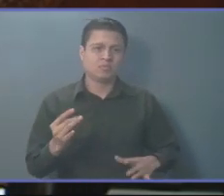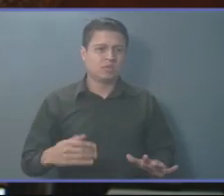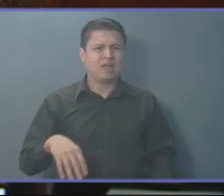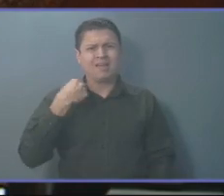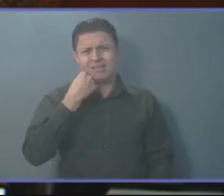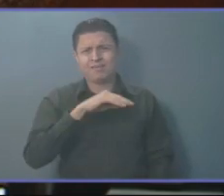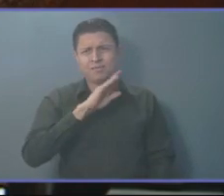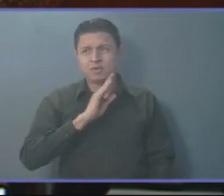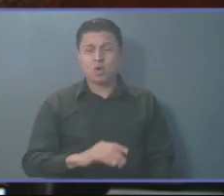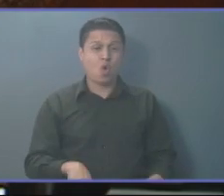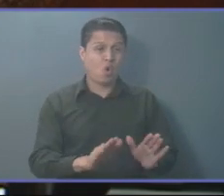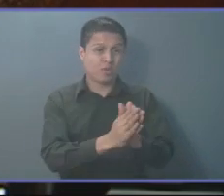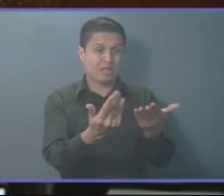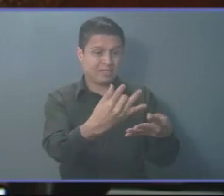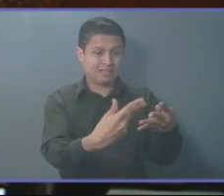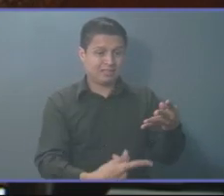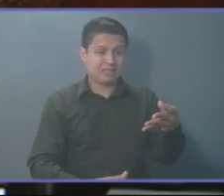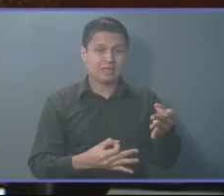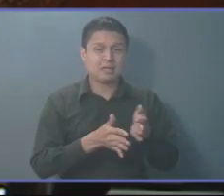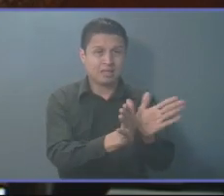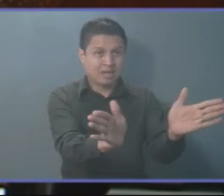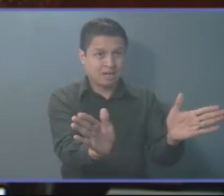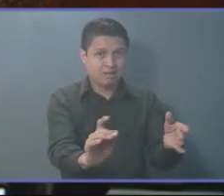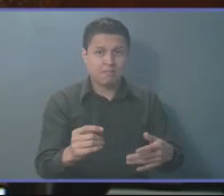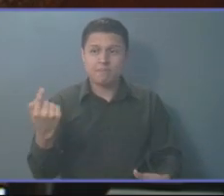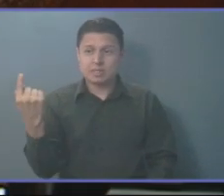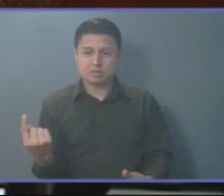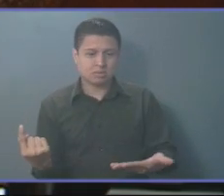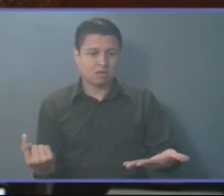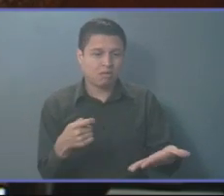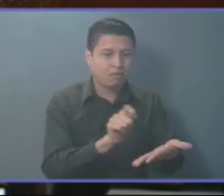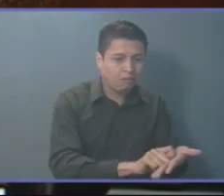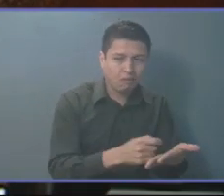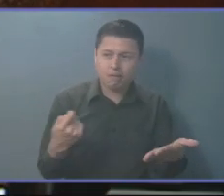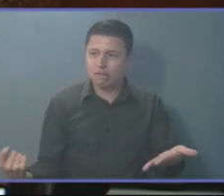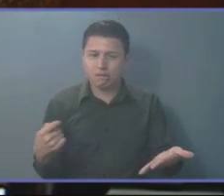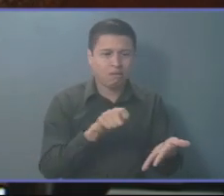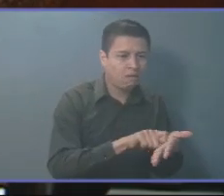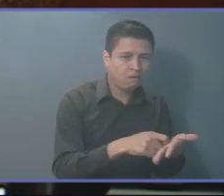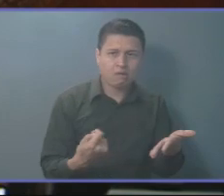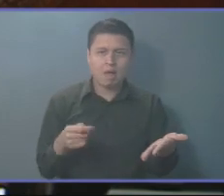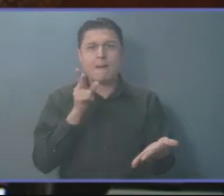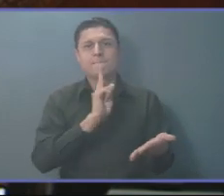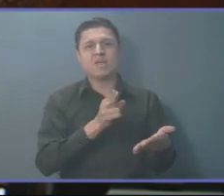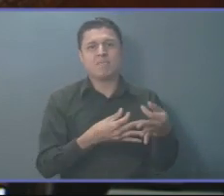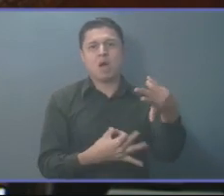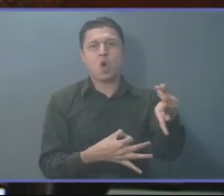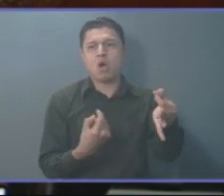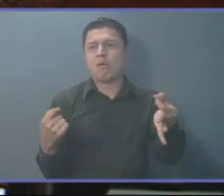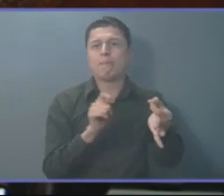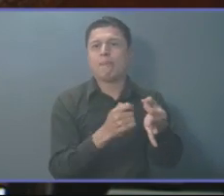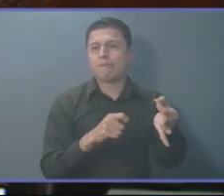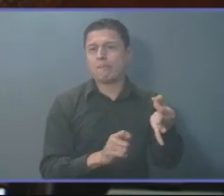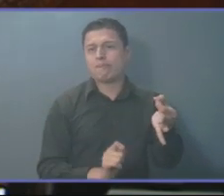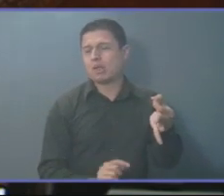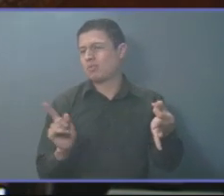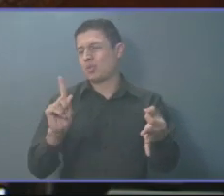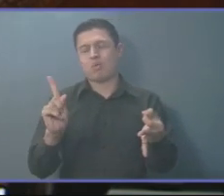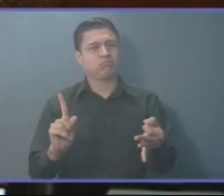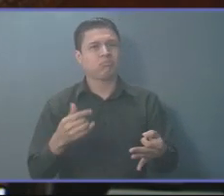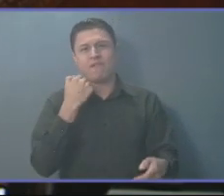asistencia generales que permitan el contacto de todos los empleados con la misma hoja de papel o lapicero.